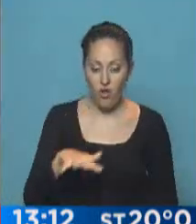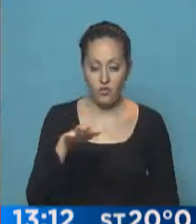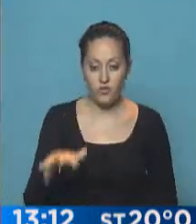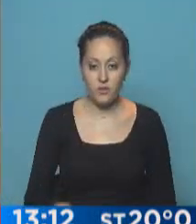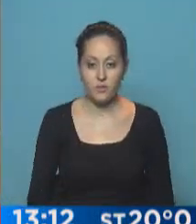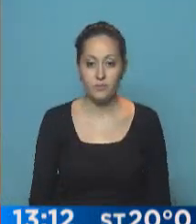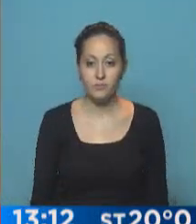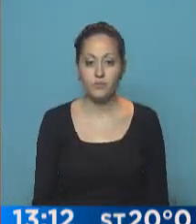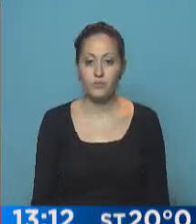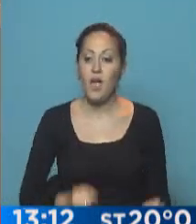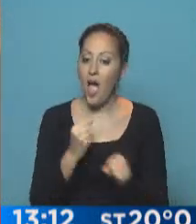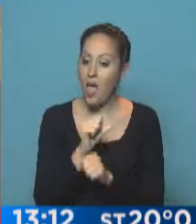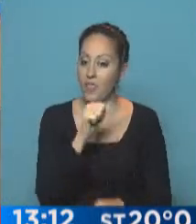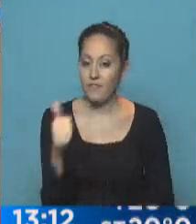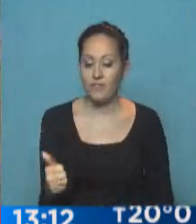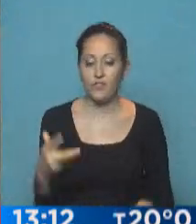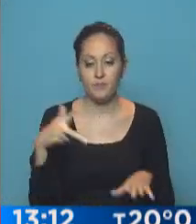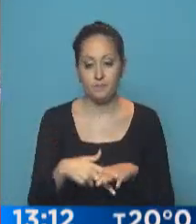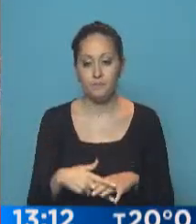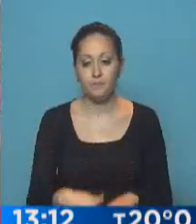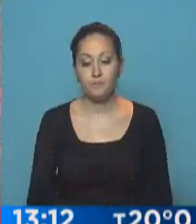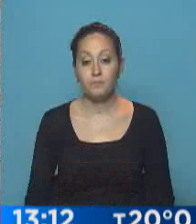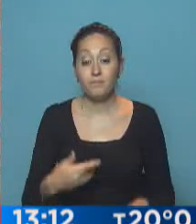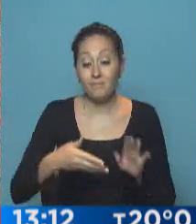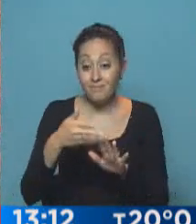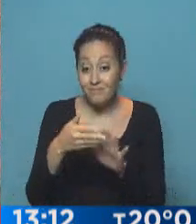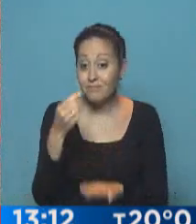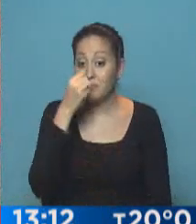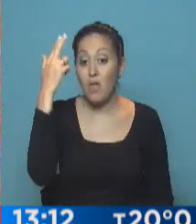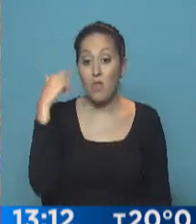Hasta la victoria. El 29... Bien, en pocos días, el 29 entonces se va a conocer la sentencia. Cambiamos.